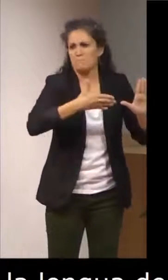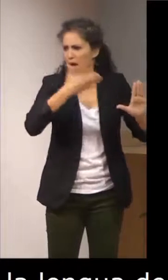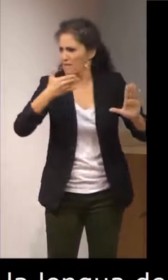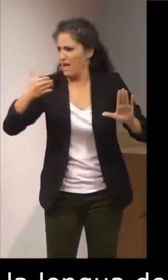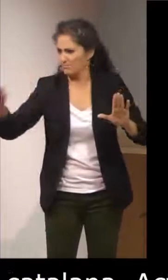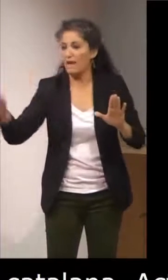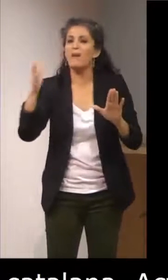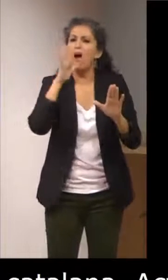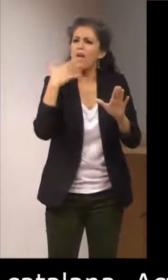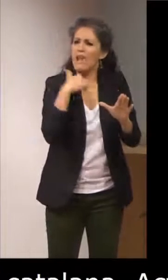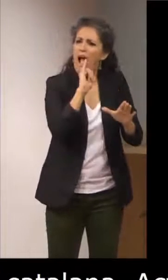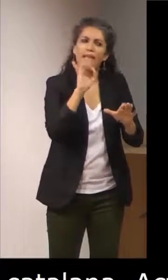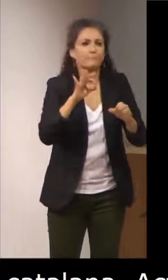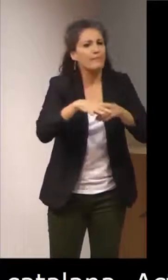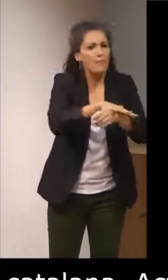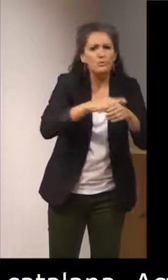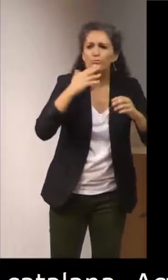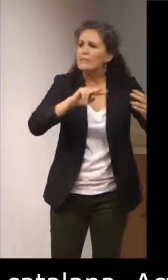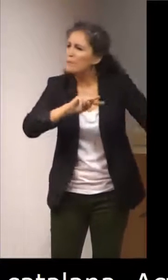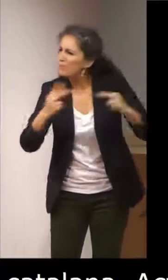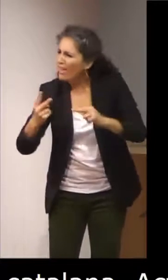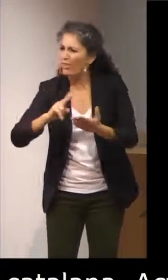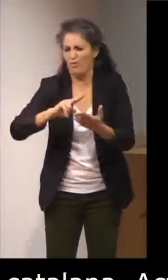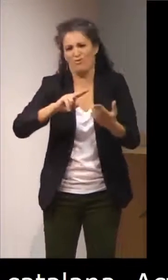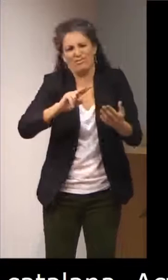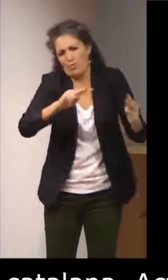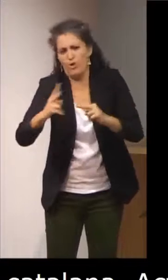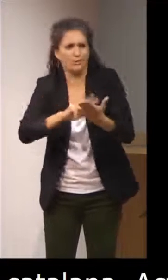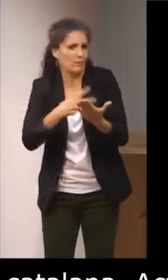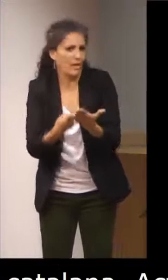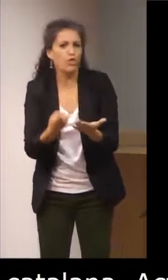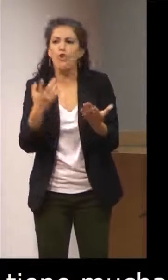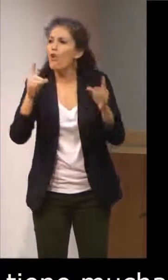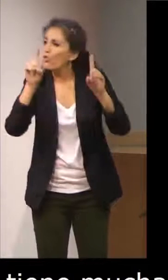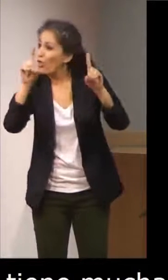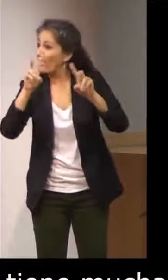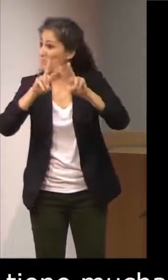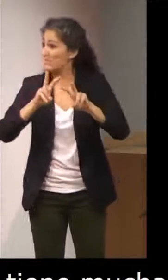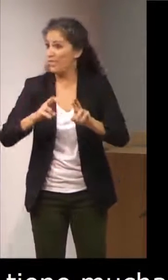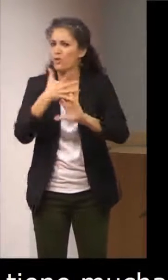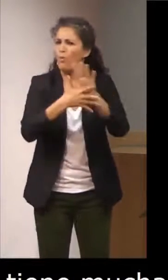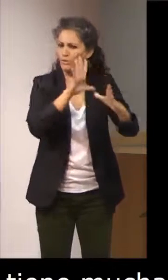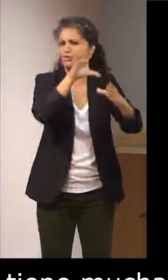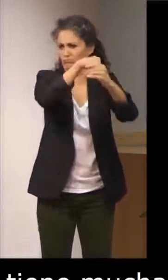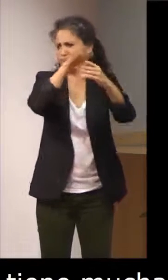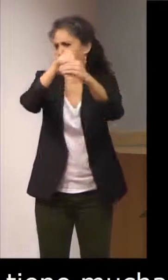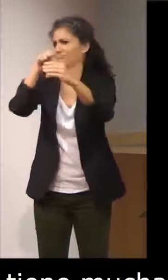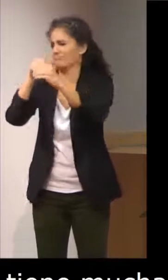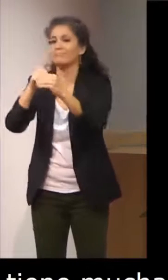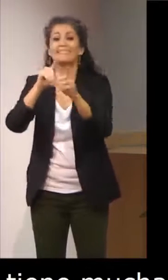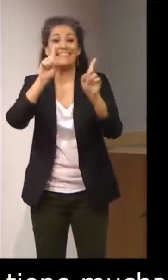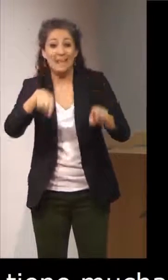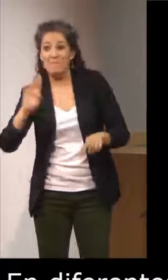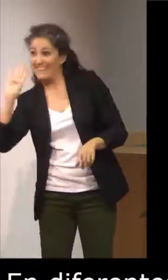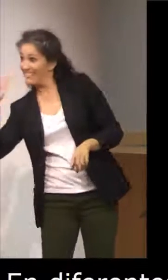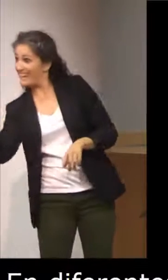presencia en la universidad, en diferentes ámbitos, tanto en el ámbito de la traducción e interpretación, docencia e investigación,